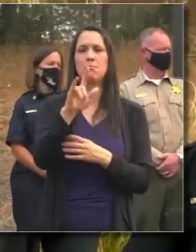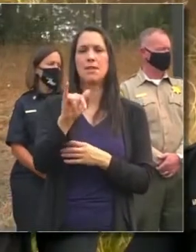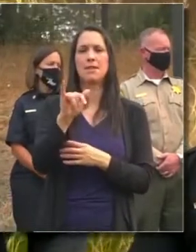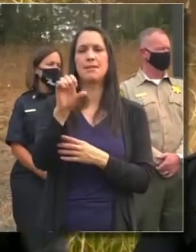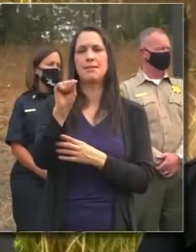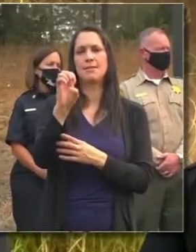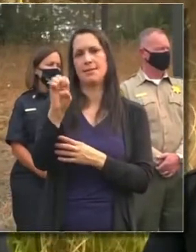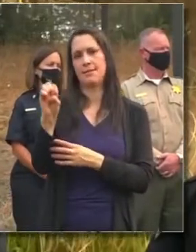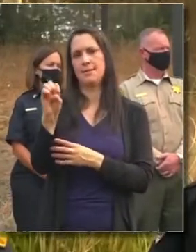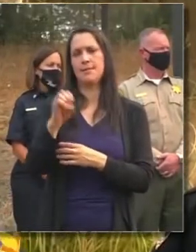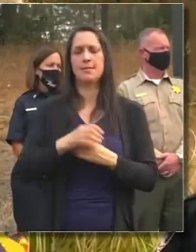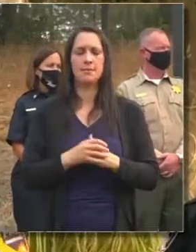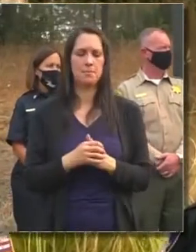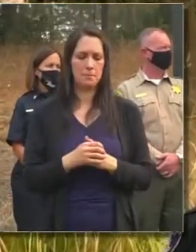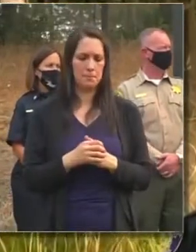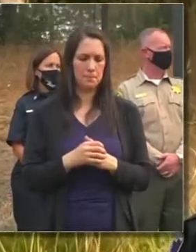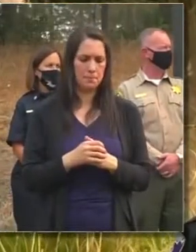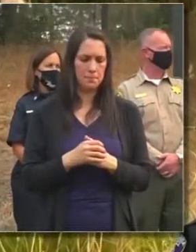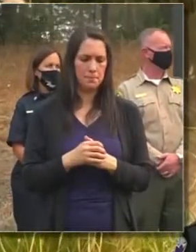y